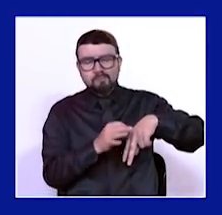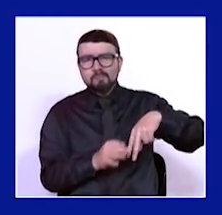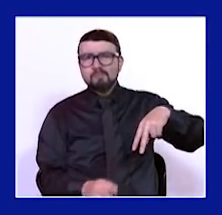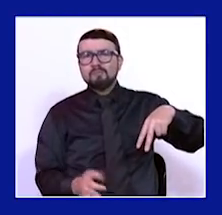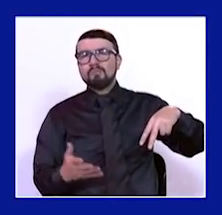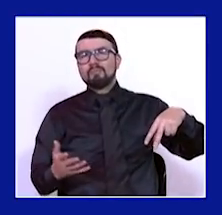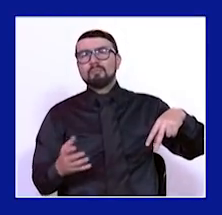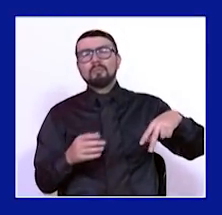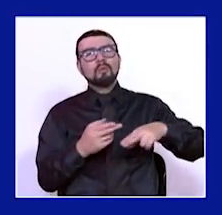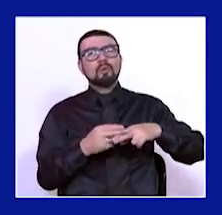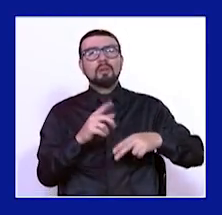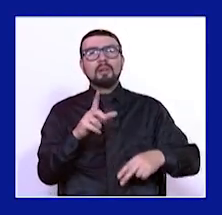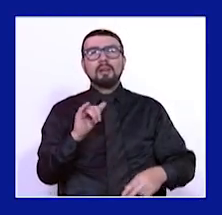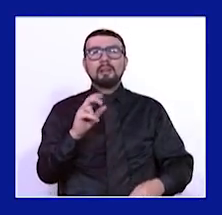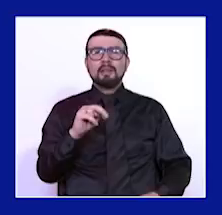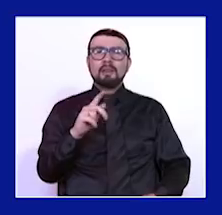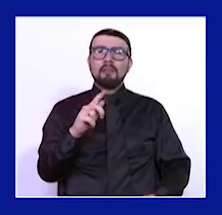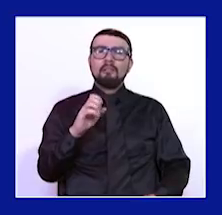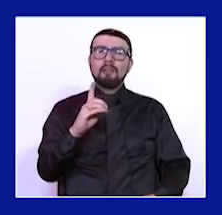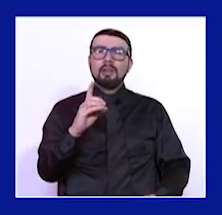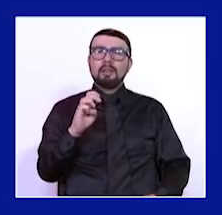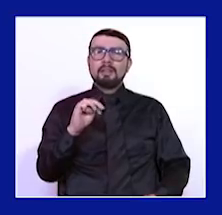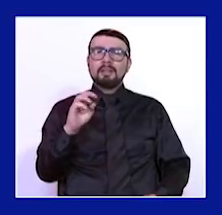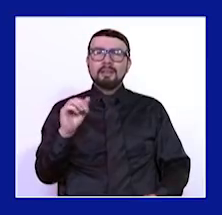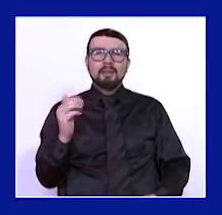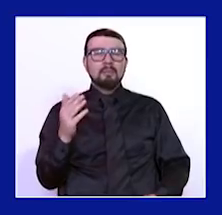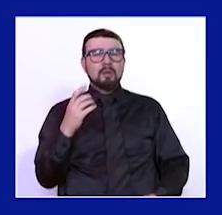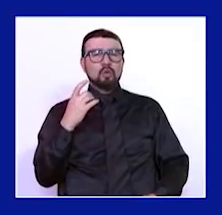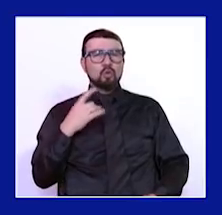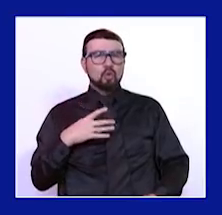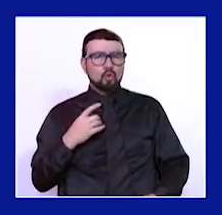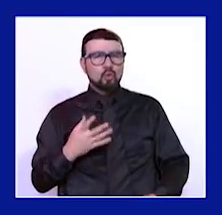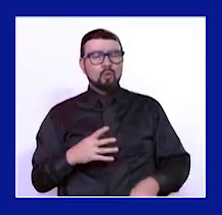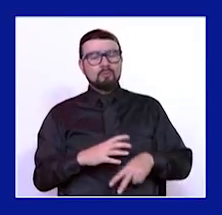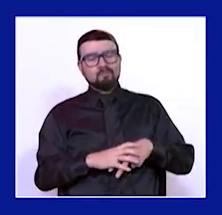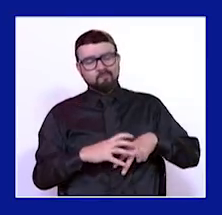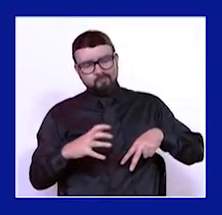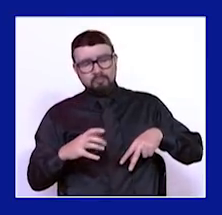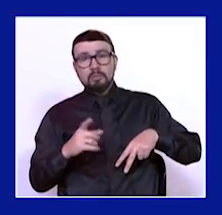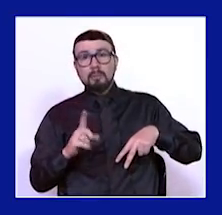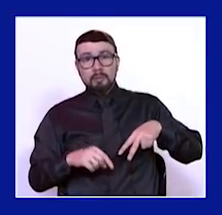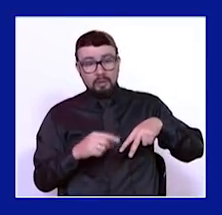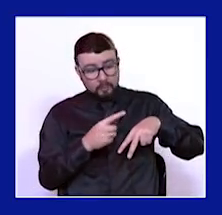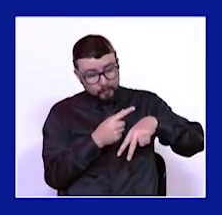ese dolor, la inflamación y la pérdida del tejido que se va